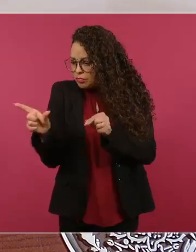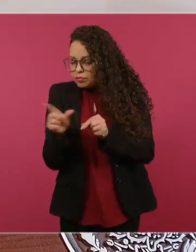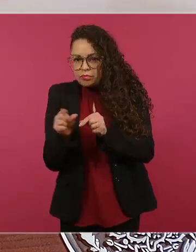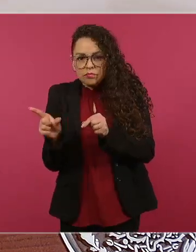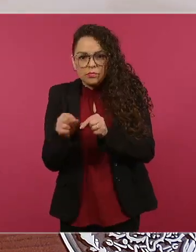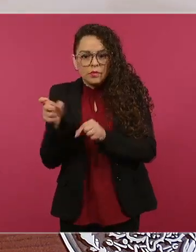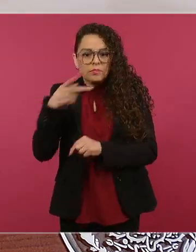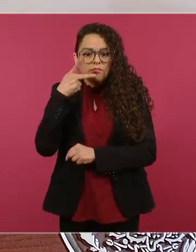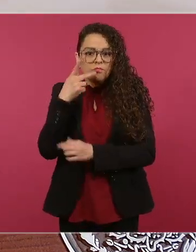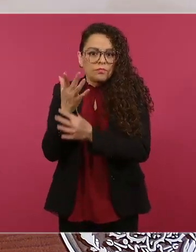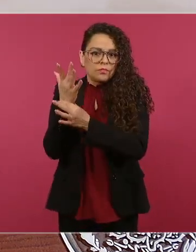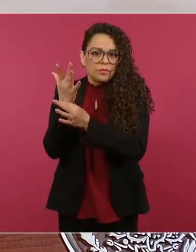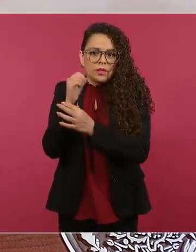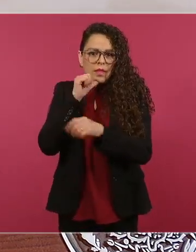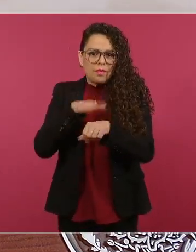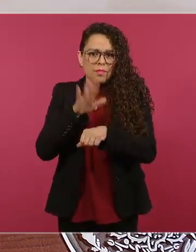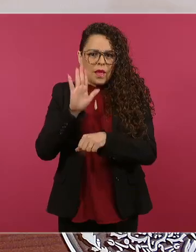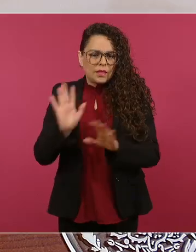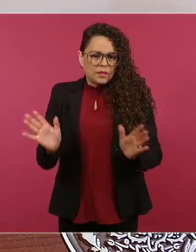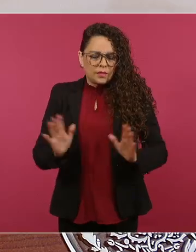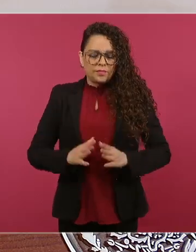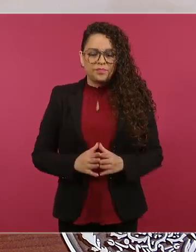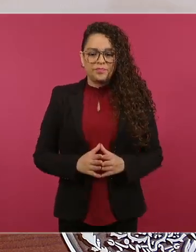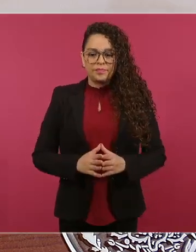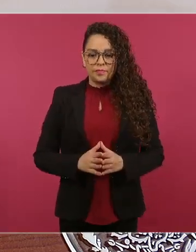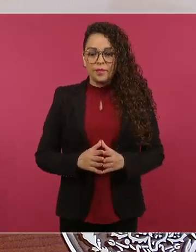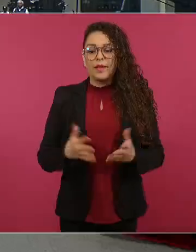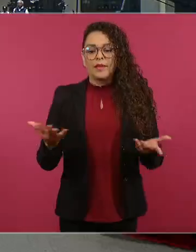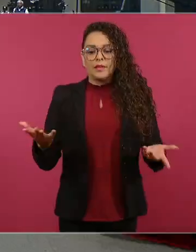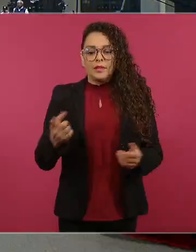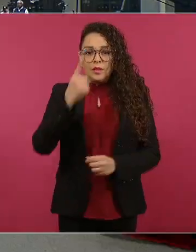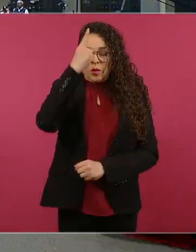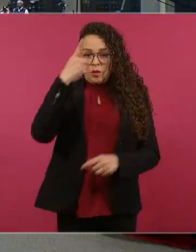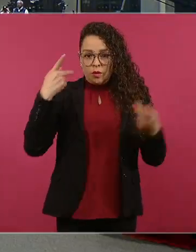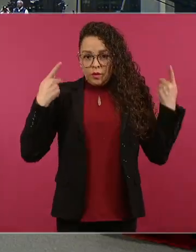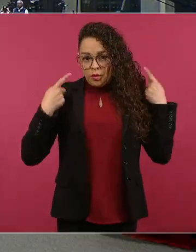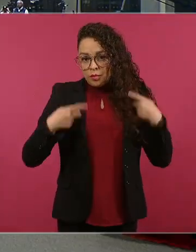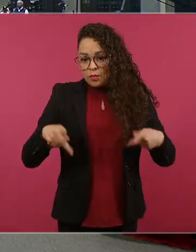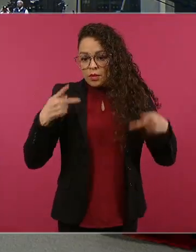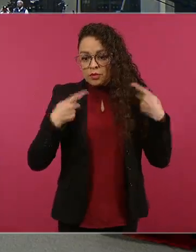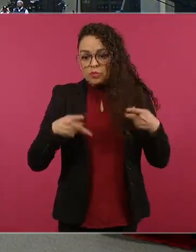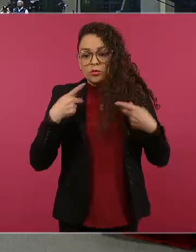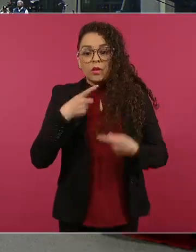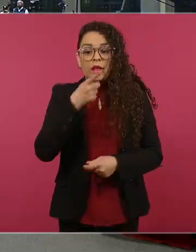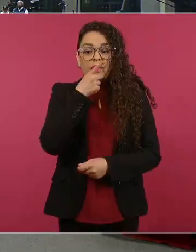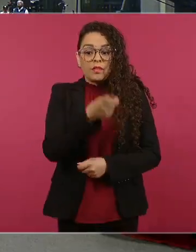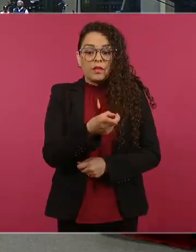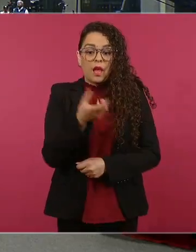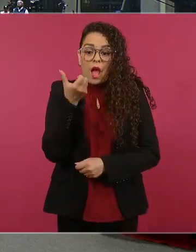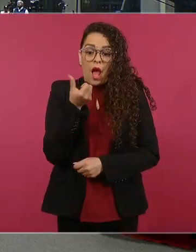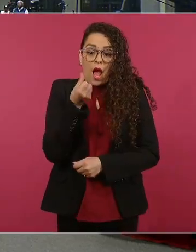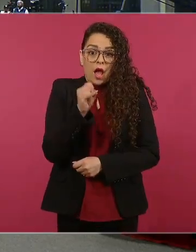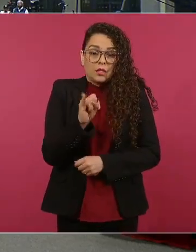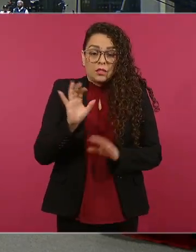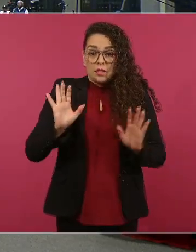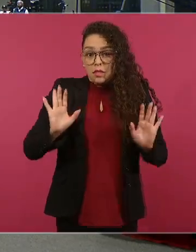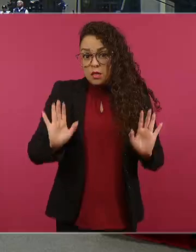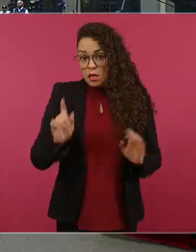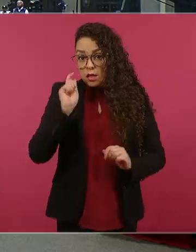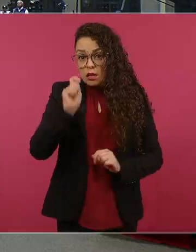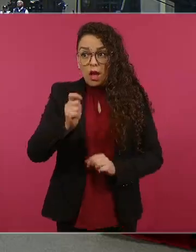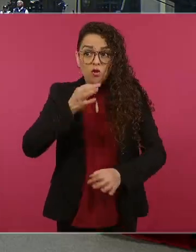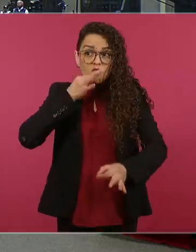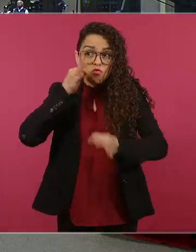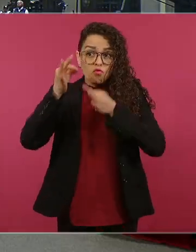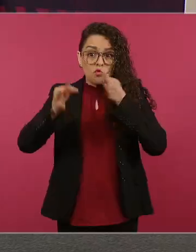cuando alguien dice, es que la nota es la nota, ¿no?